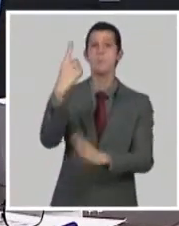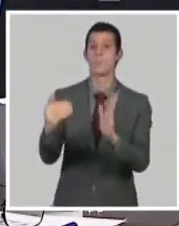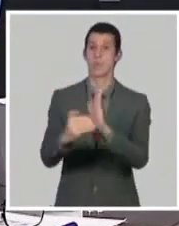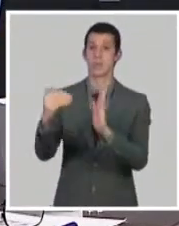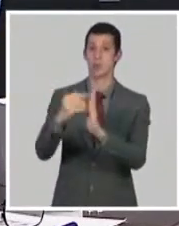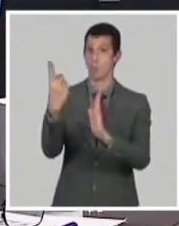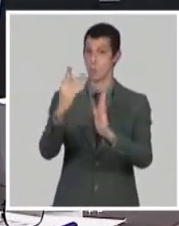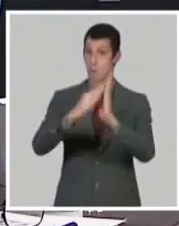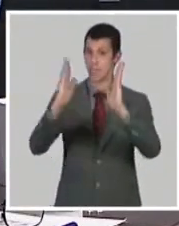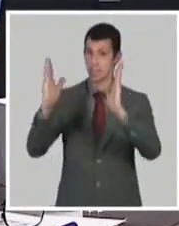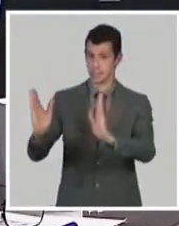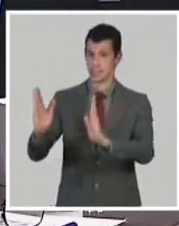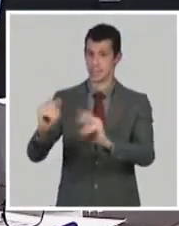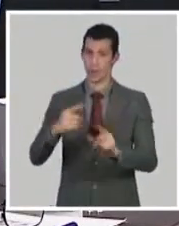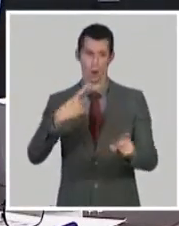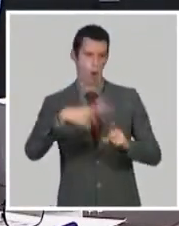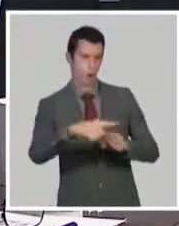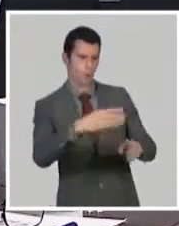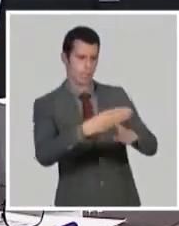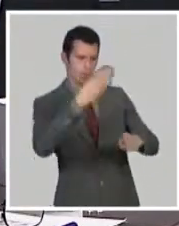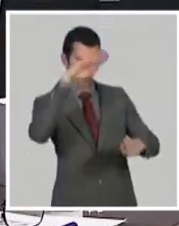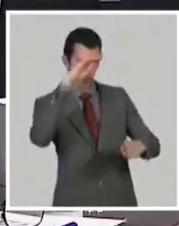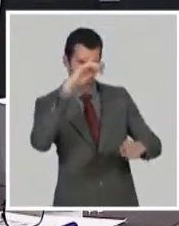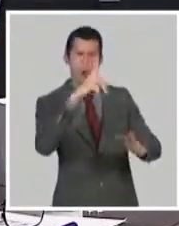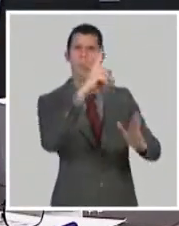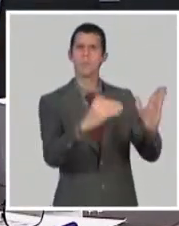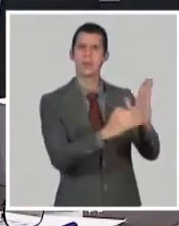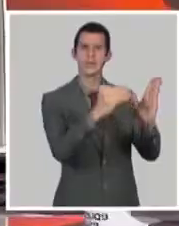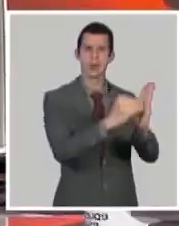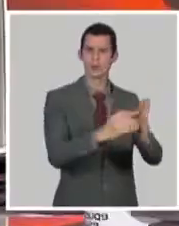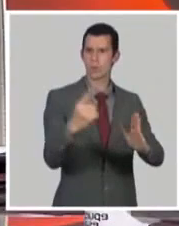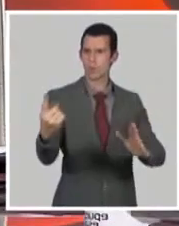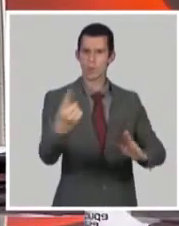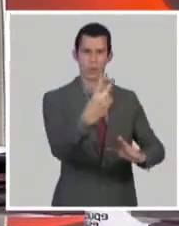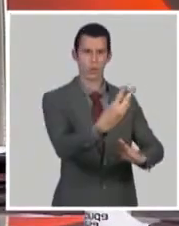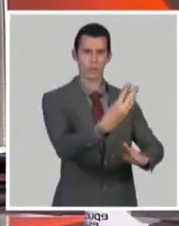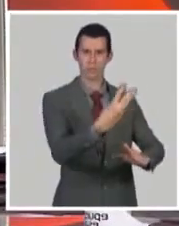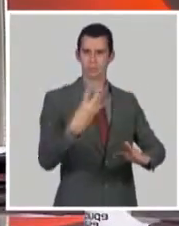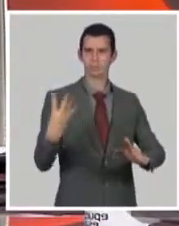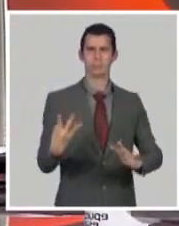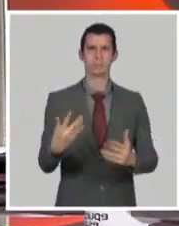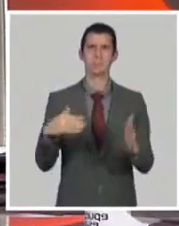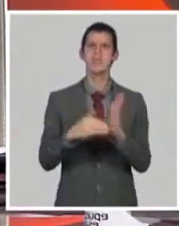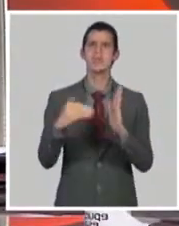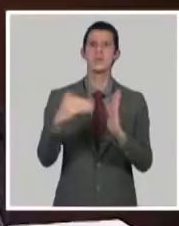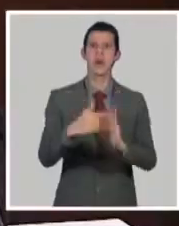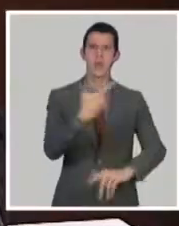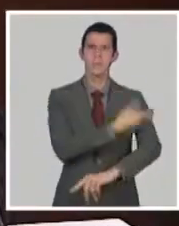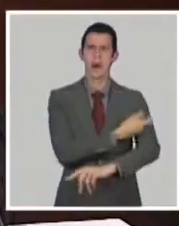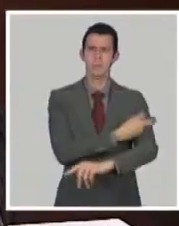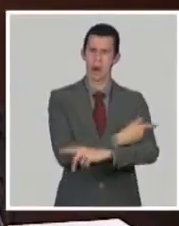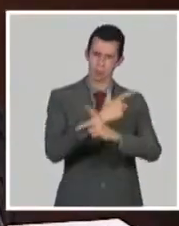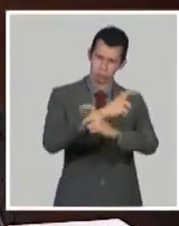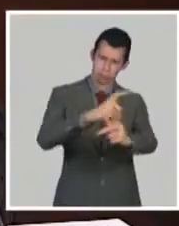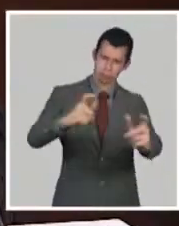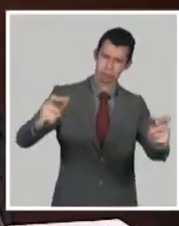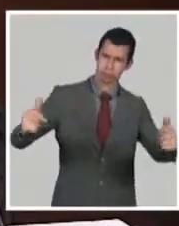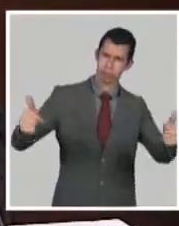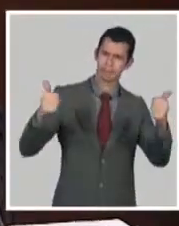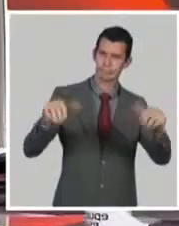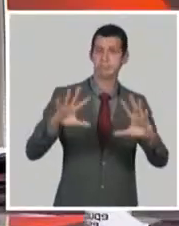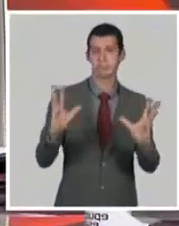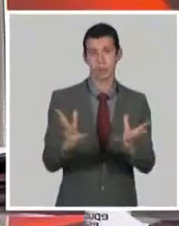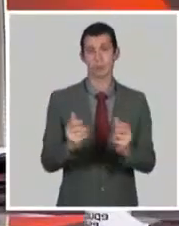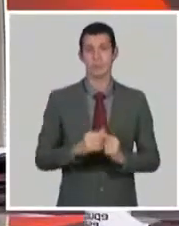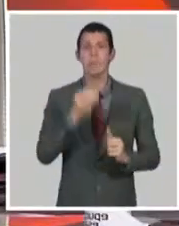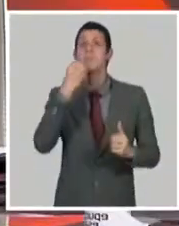un mes, son cifras sin duda importantes para la hora de pensar en cómo nuestro país puede cumplir ese compromiso que decía Eduardo de poder ser uno de los primeros